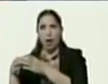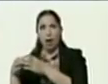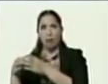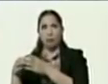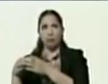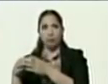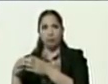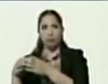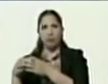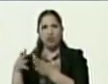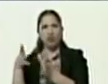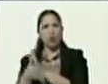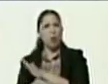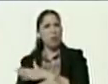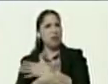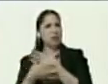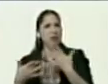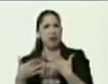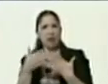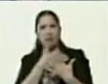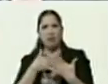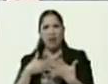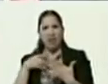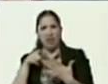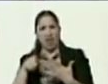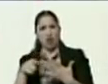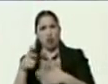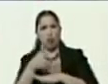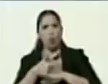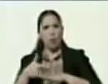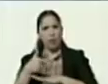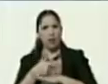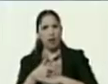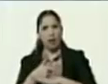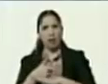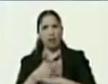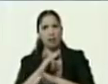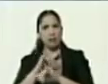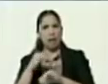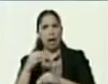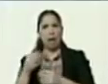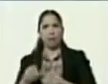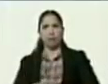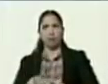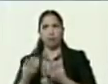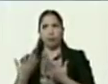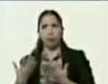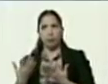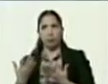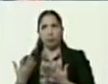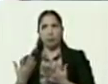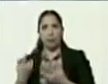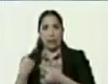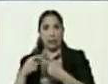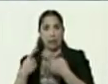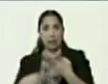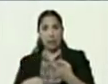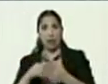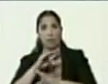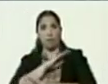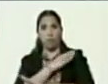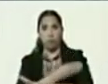¿Sobre qué aspiran ellos a gobernar? Si le han prometido el oro y el moro a las distintas fuerzas